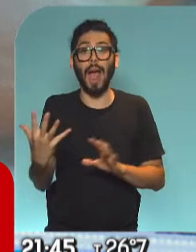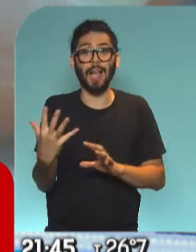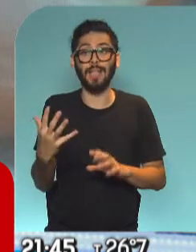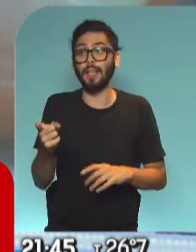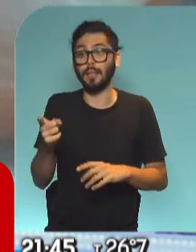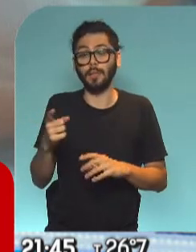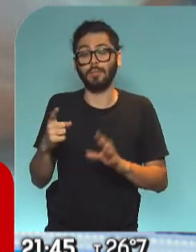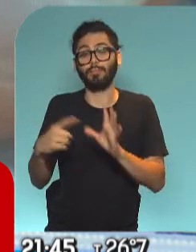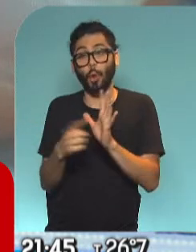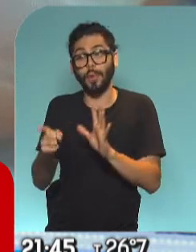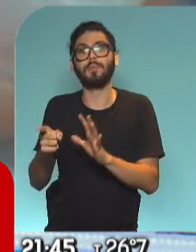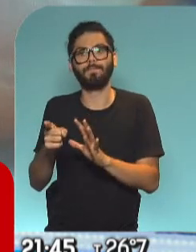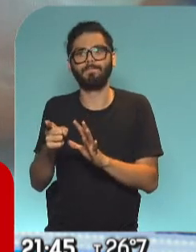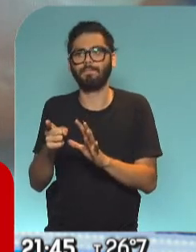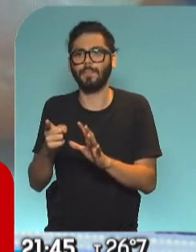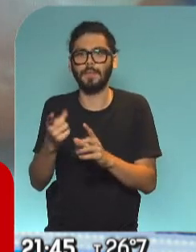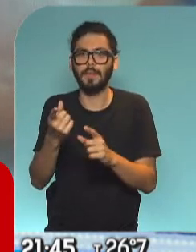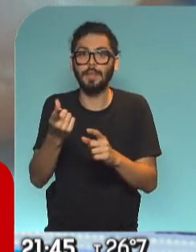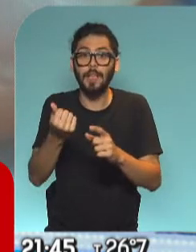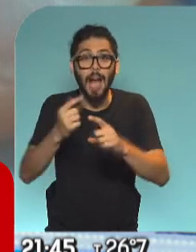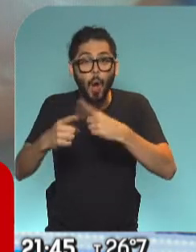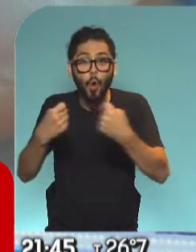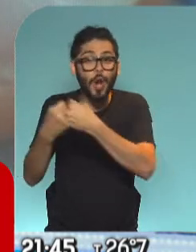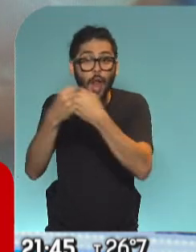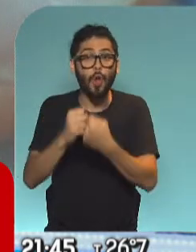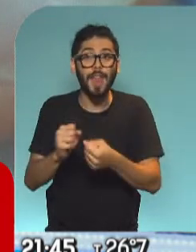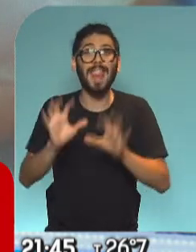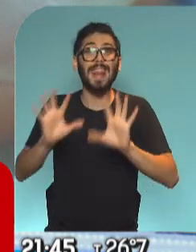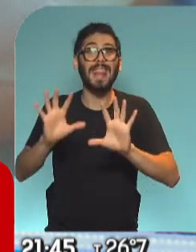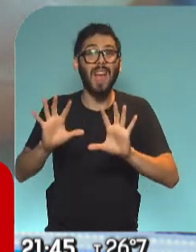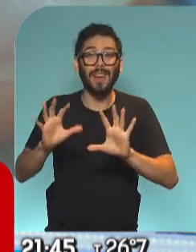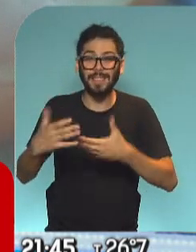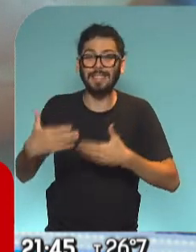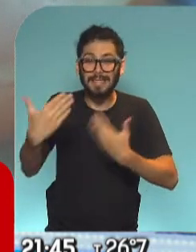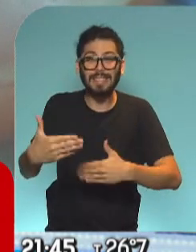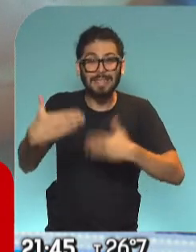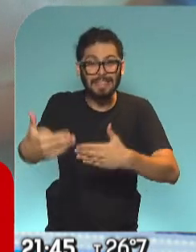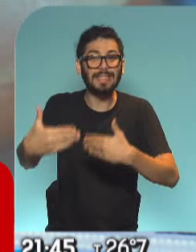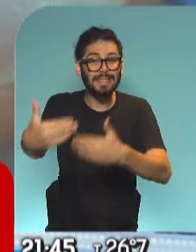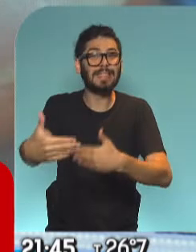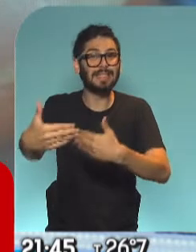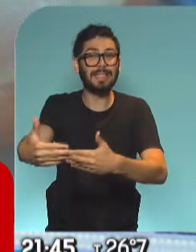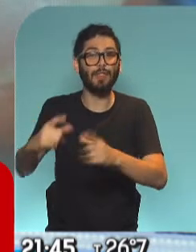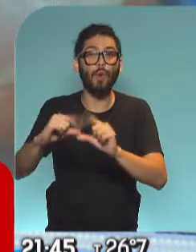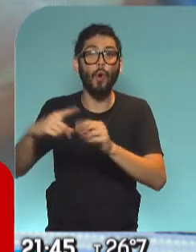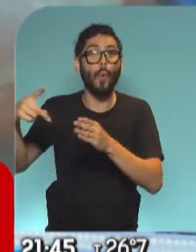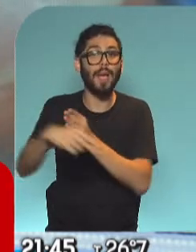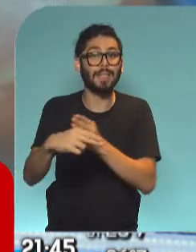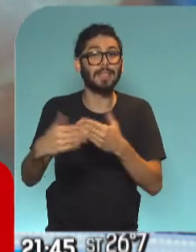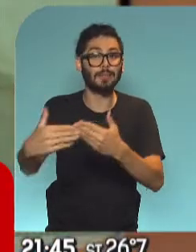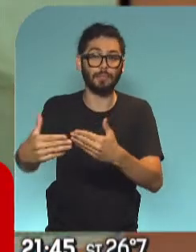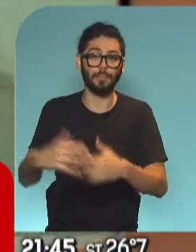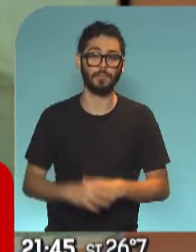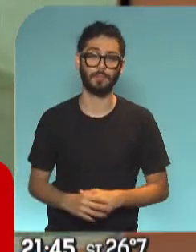fecha de cierre del canje porque no logra un acuerdo. Es la 10ª vez que posterga la provincia de Buenos Aires el vencimiento del acuerdo.